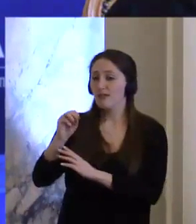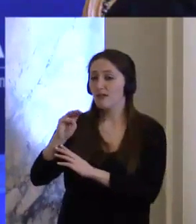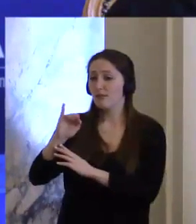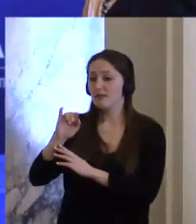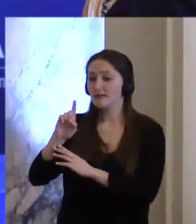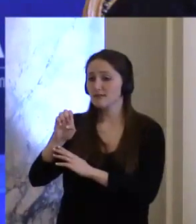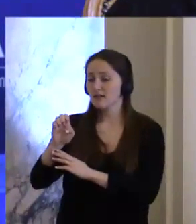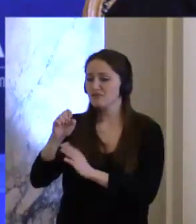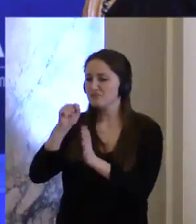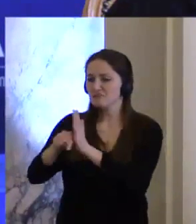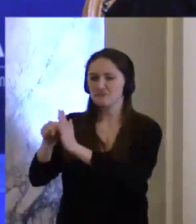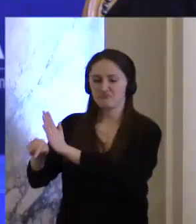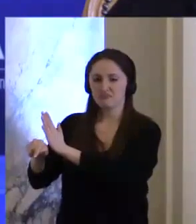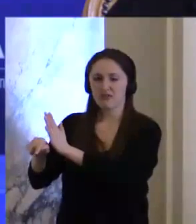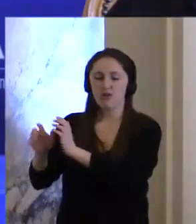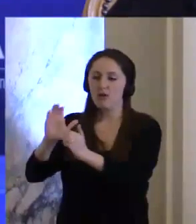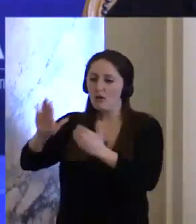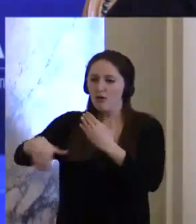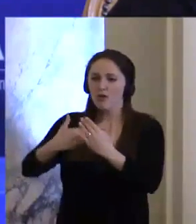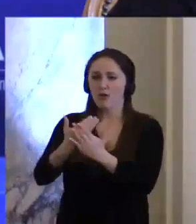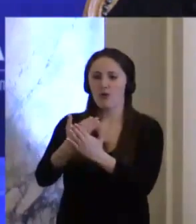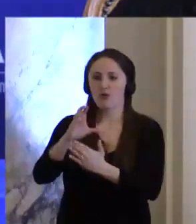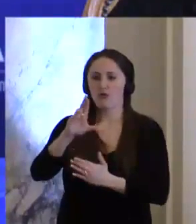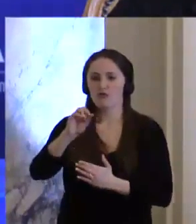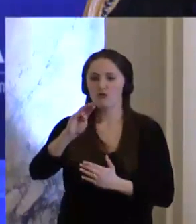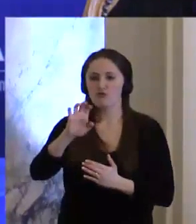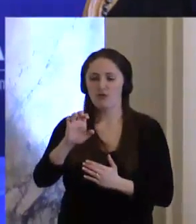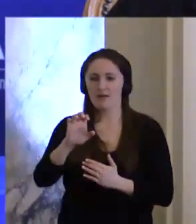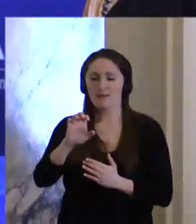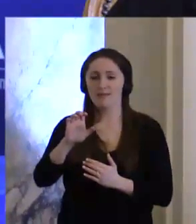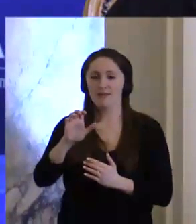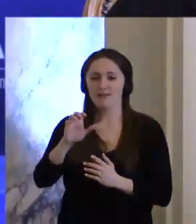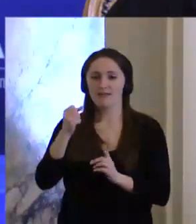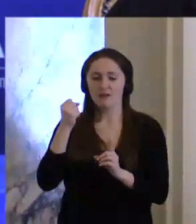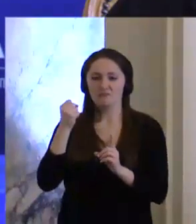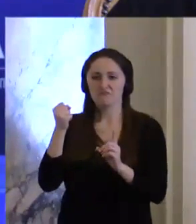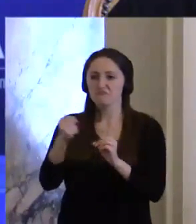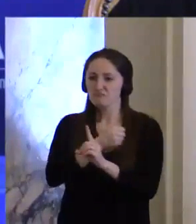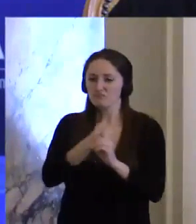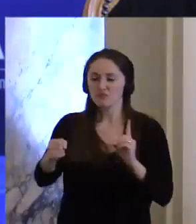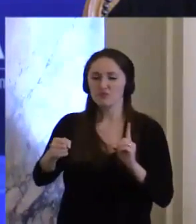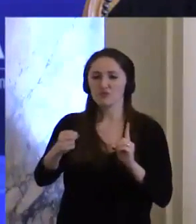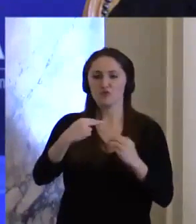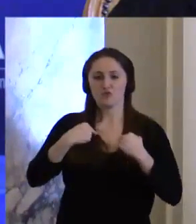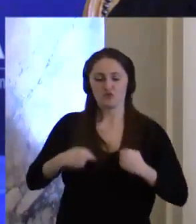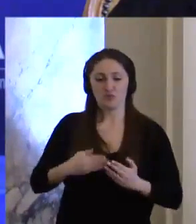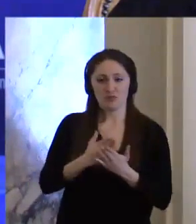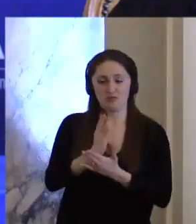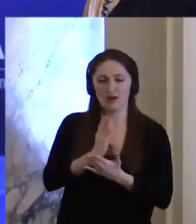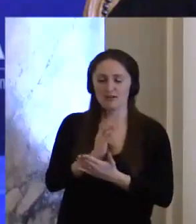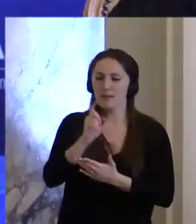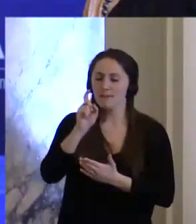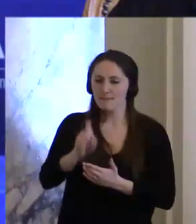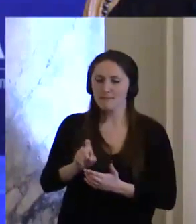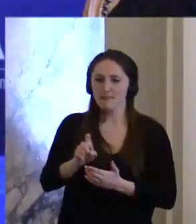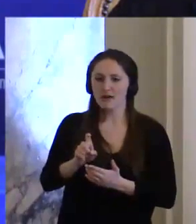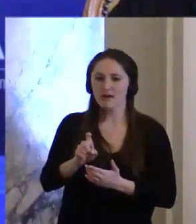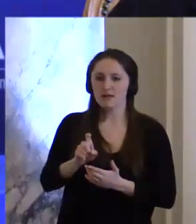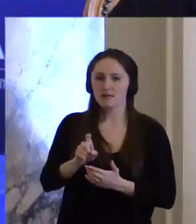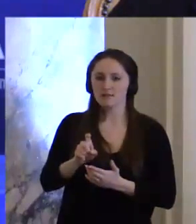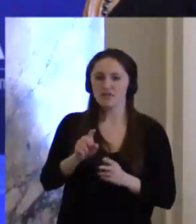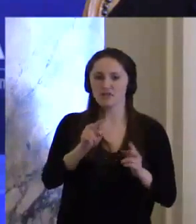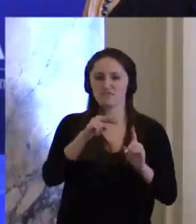humanos, contra nuestra gente, tienen que ser tratados de la misma forma, no pueden ser tolerados bajo de ninguna